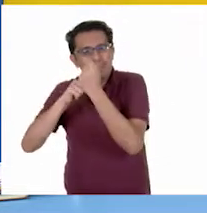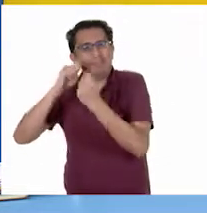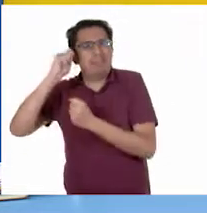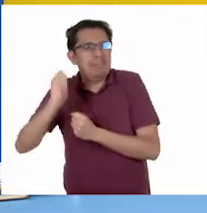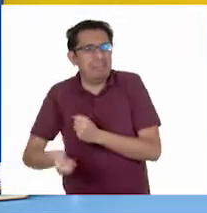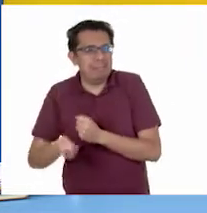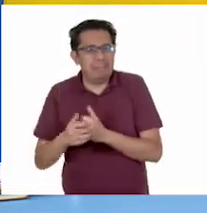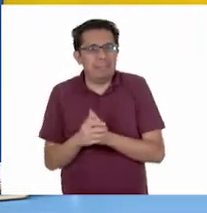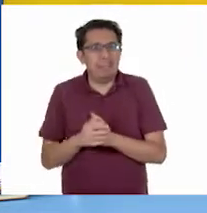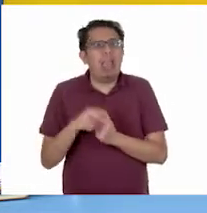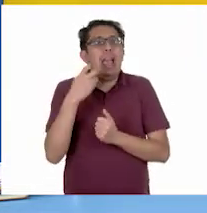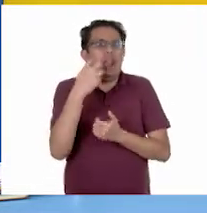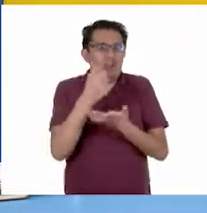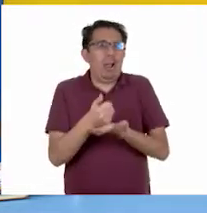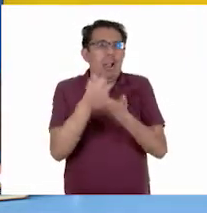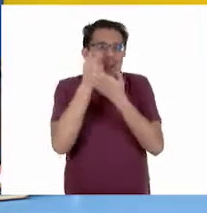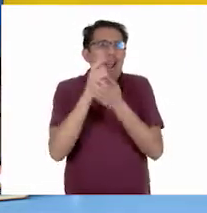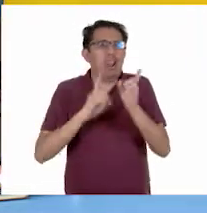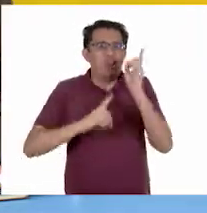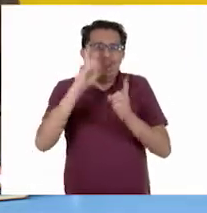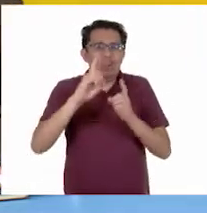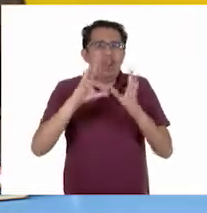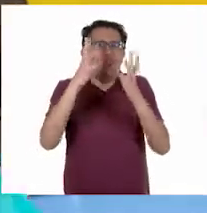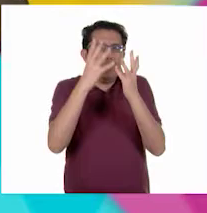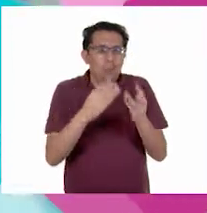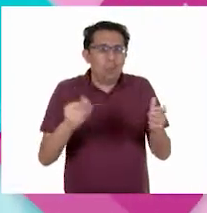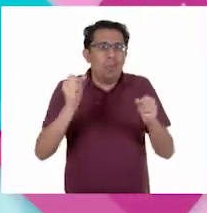nos va a aclarar muchísimas dudas. Venga.